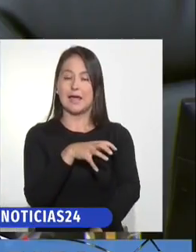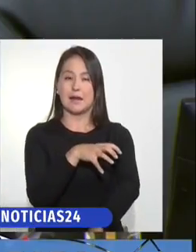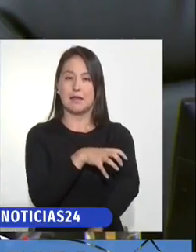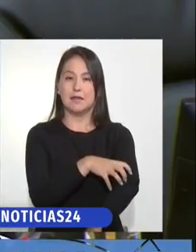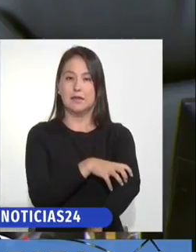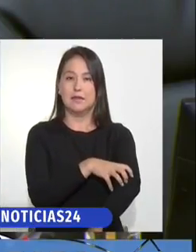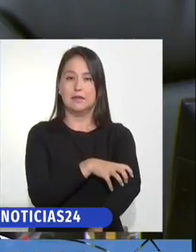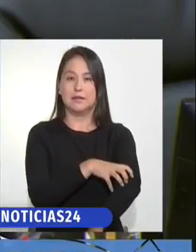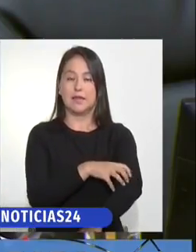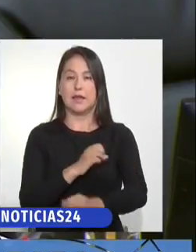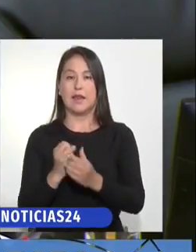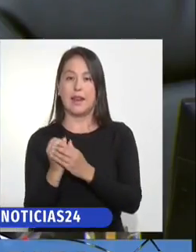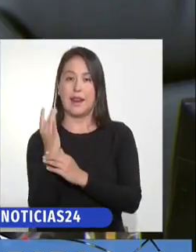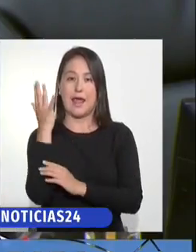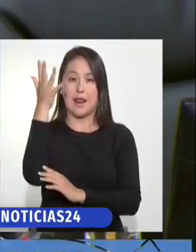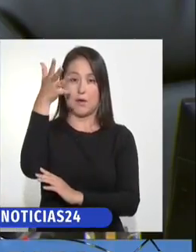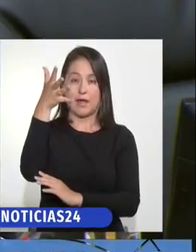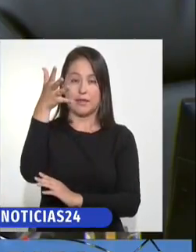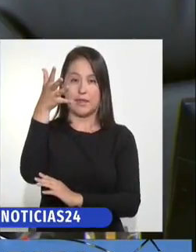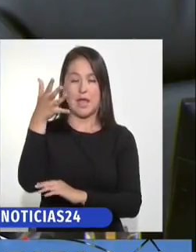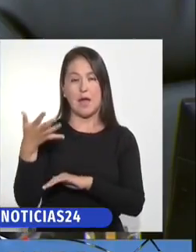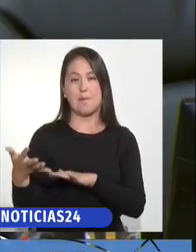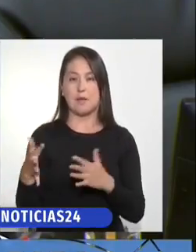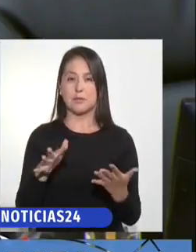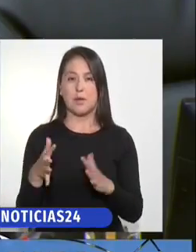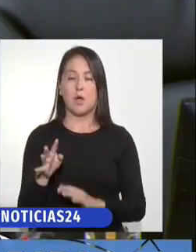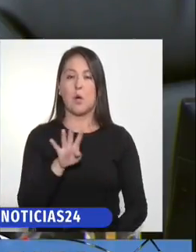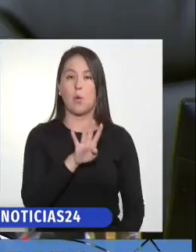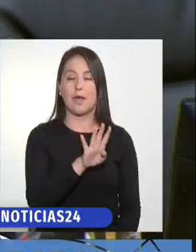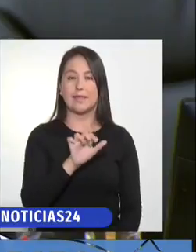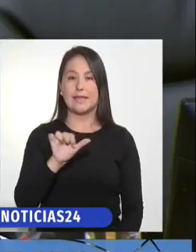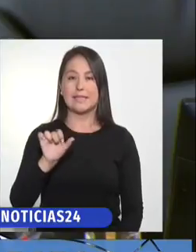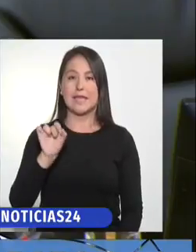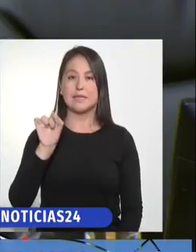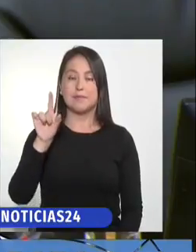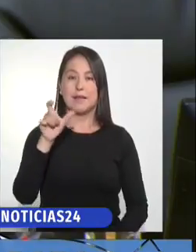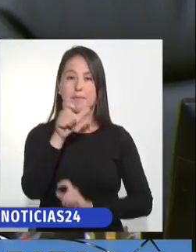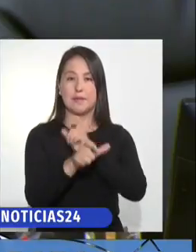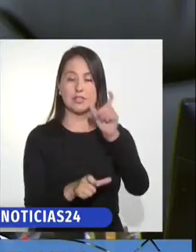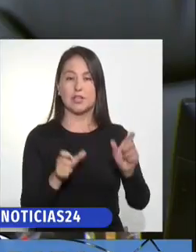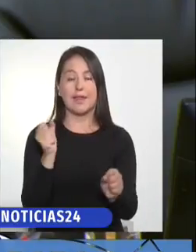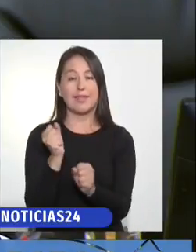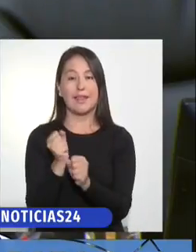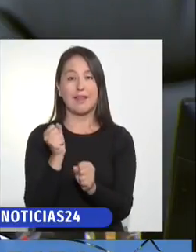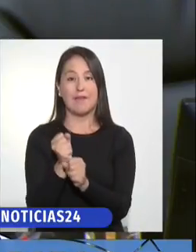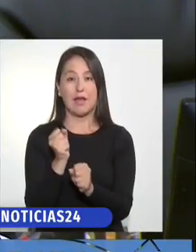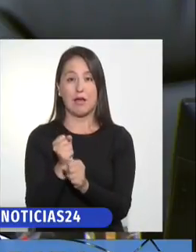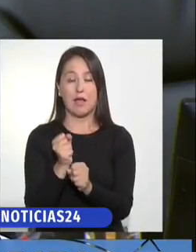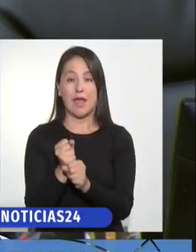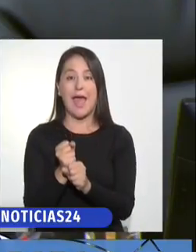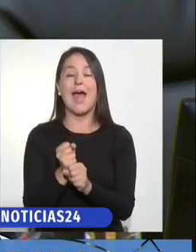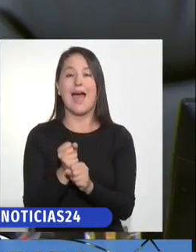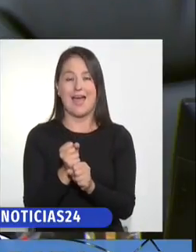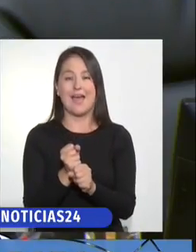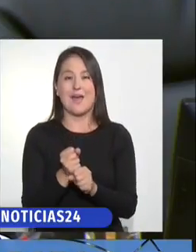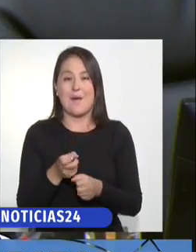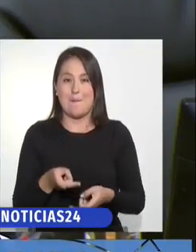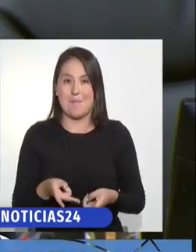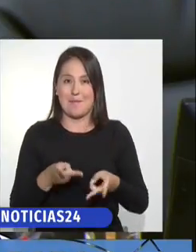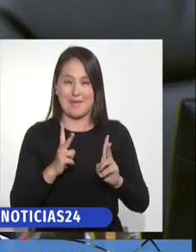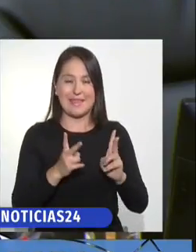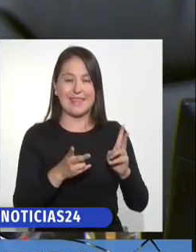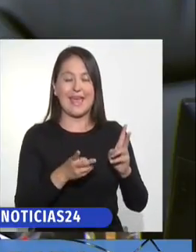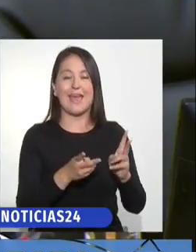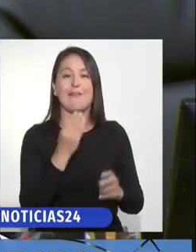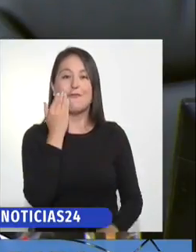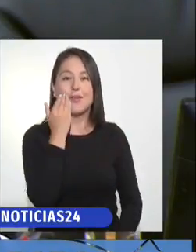tenemos que señalar de que son aproximadamente 46.000 los trabajadores que van a tener acceso a este beneficio, van a tener acceso